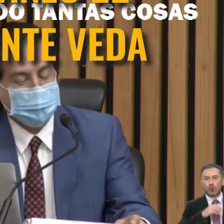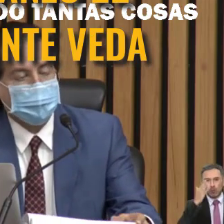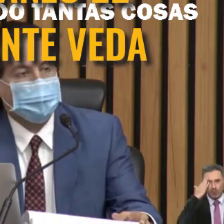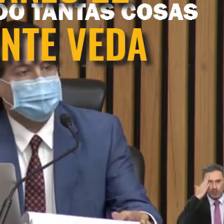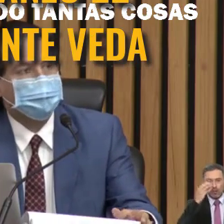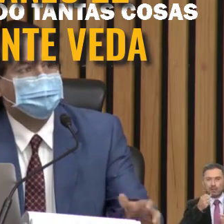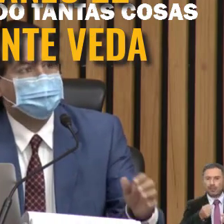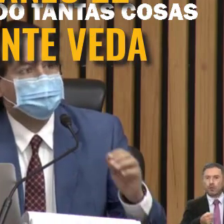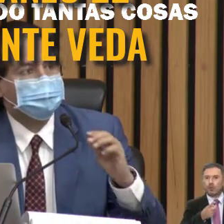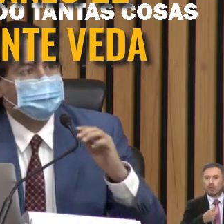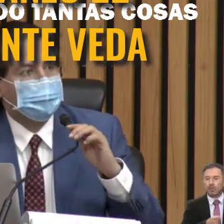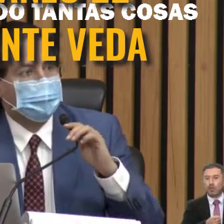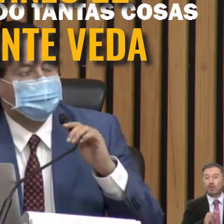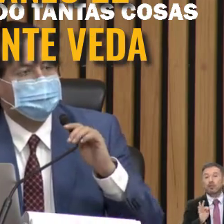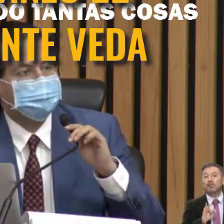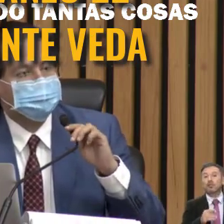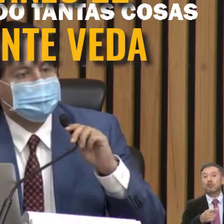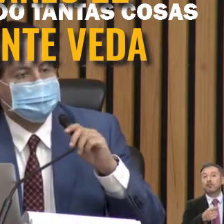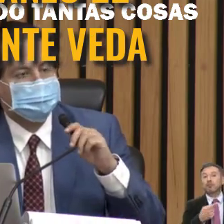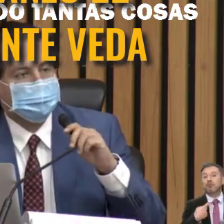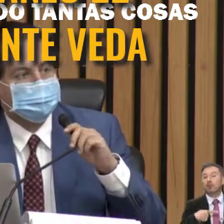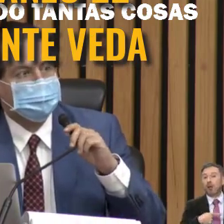sin respetar